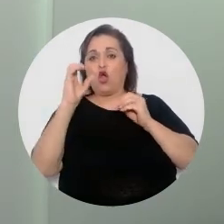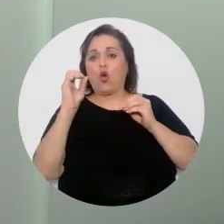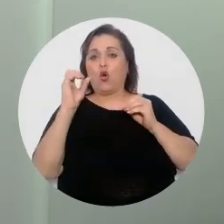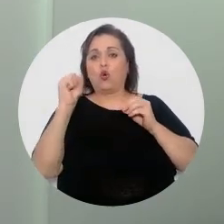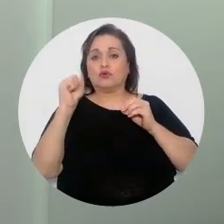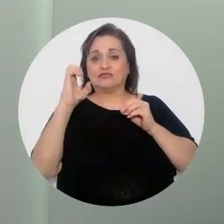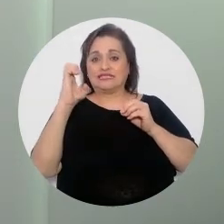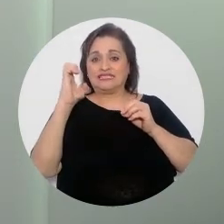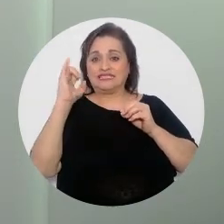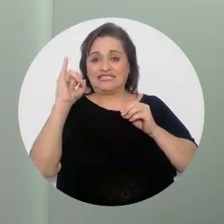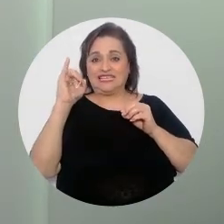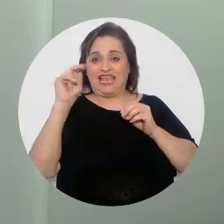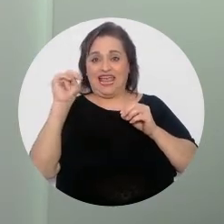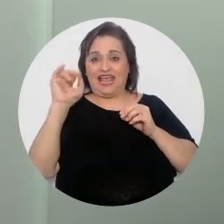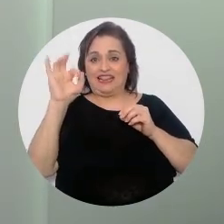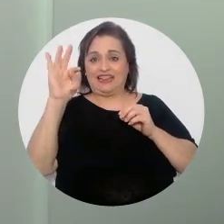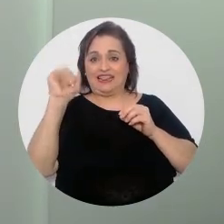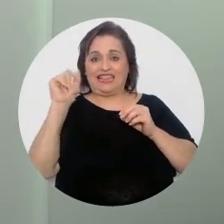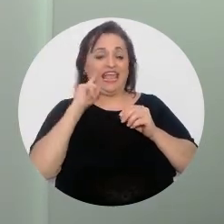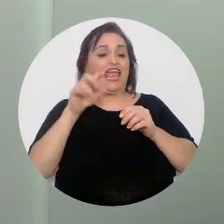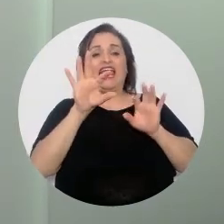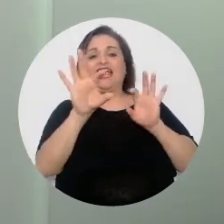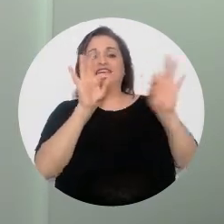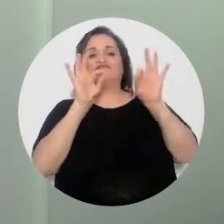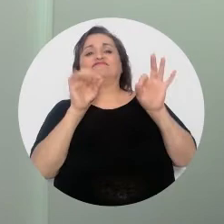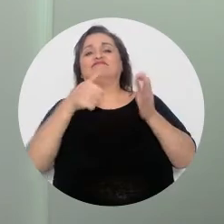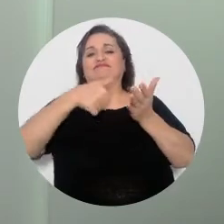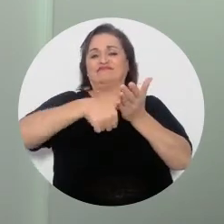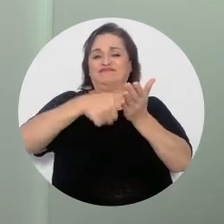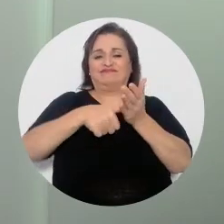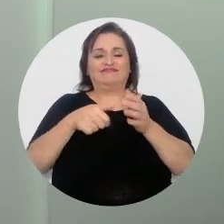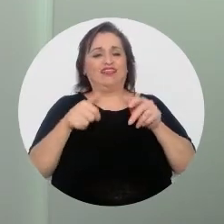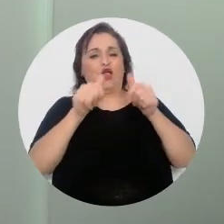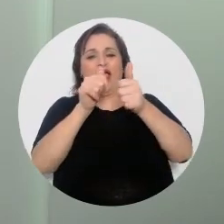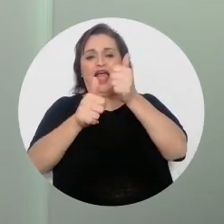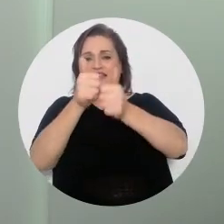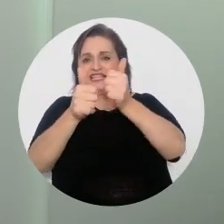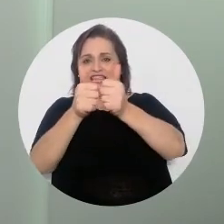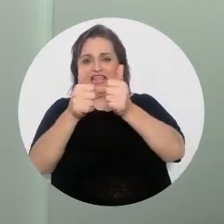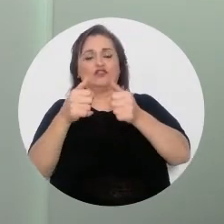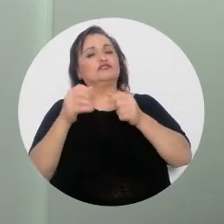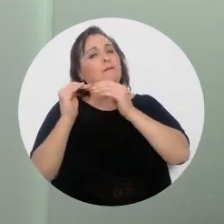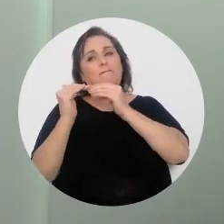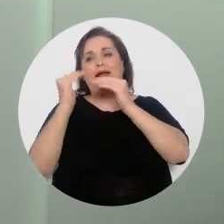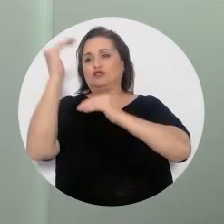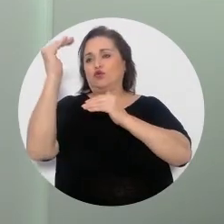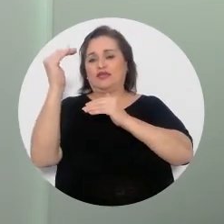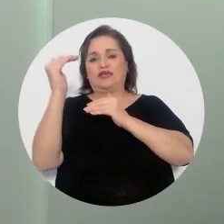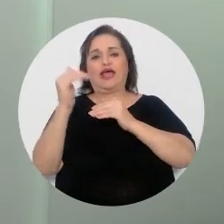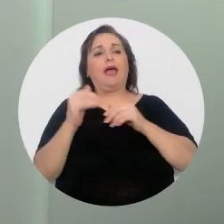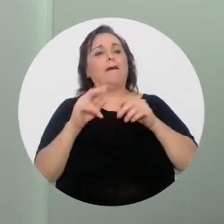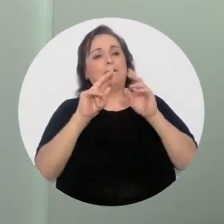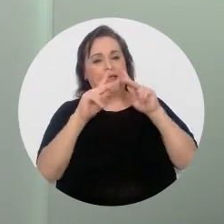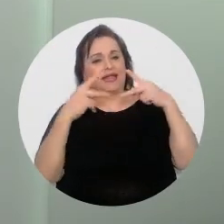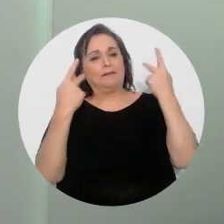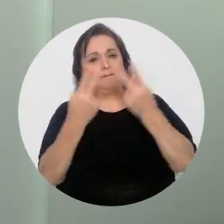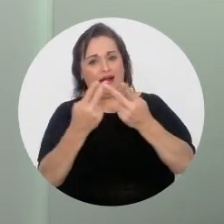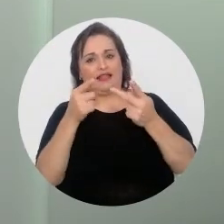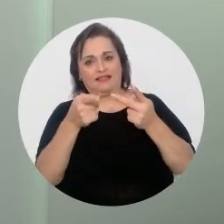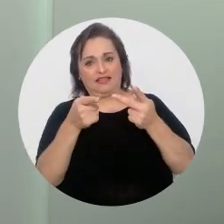llamamos cociente, y se declaran electos tantos candidatos como cocientes haya obtenido ese